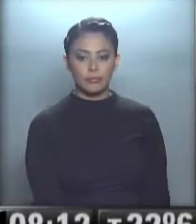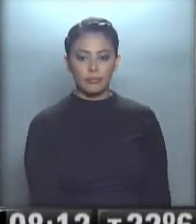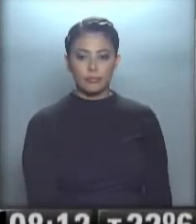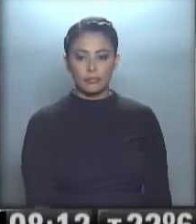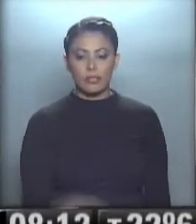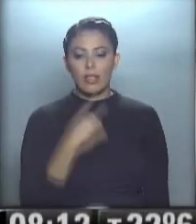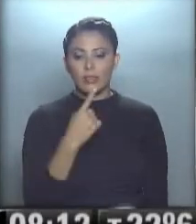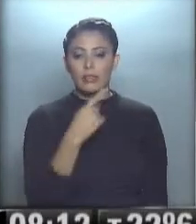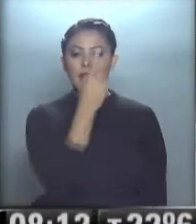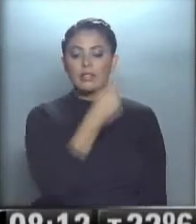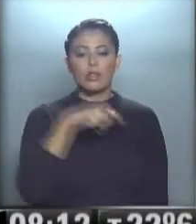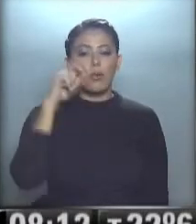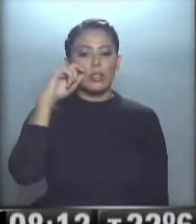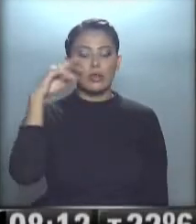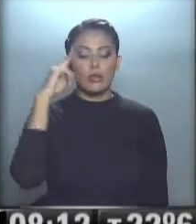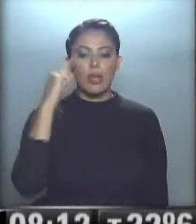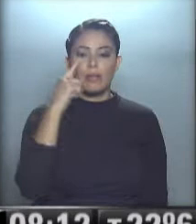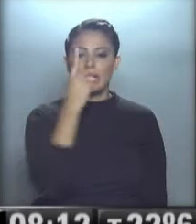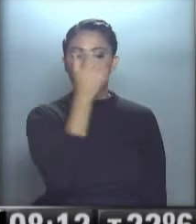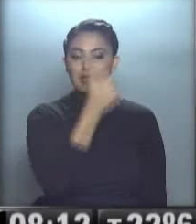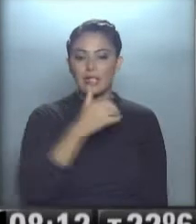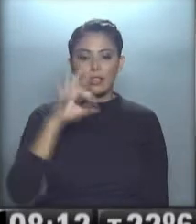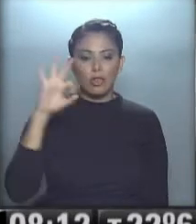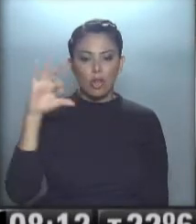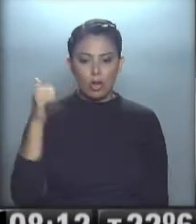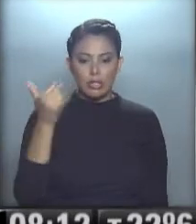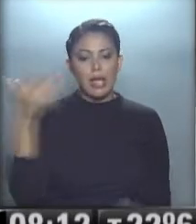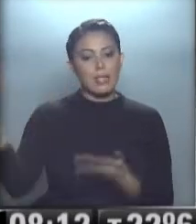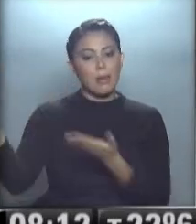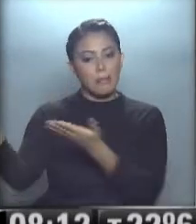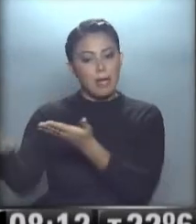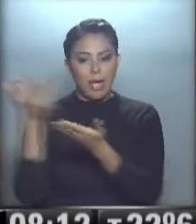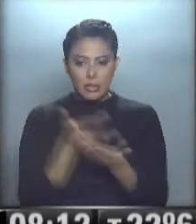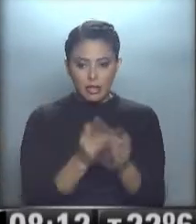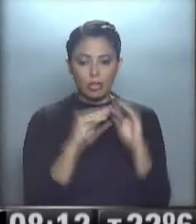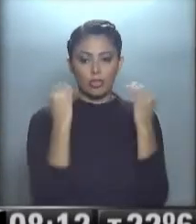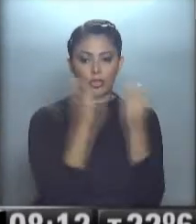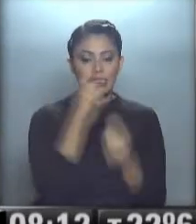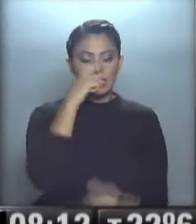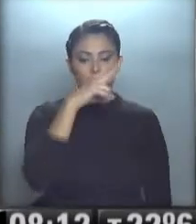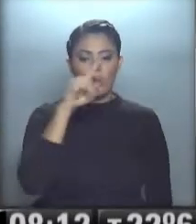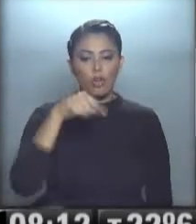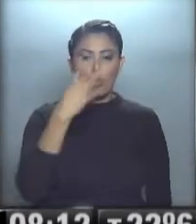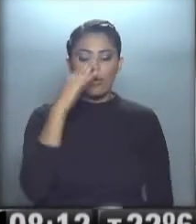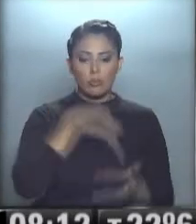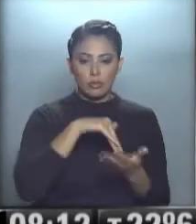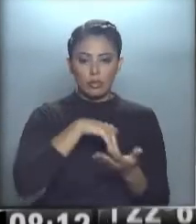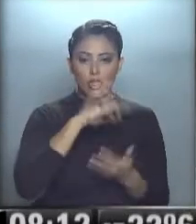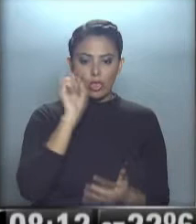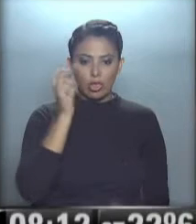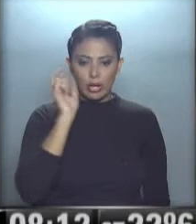identificado 149.606 solicitudes por un monto total de 72,4 millones de dólares.